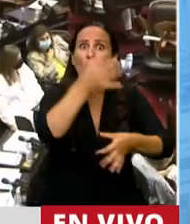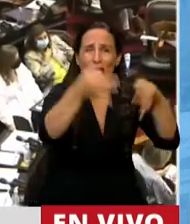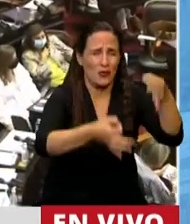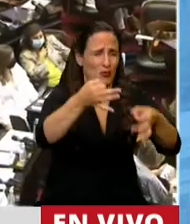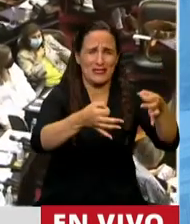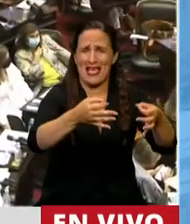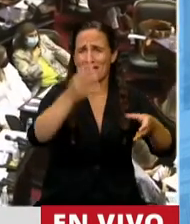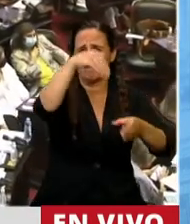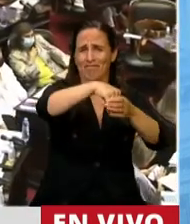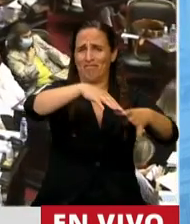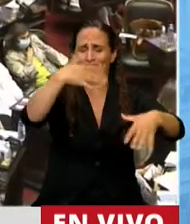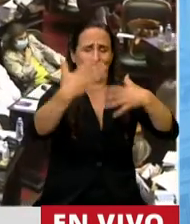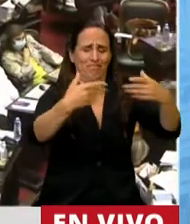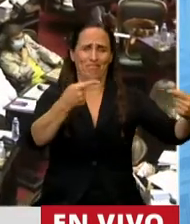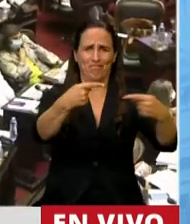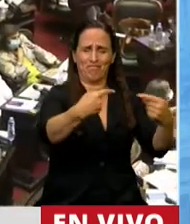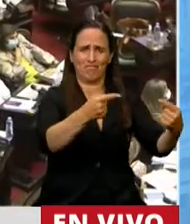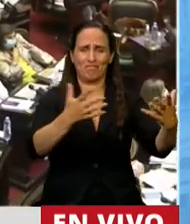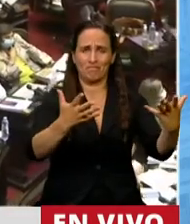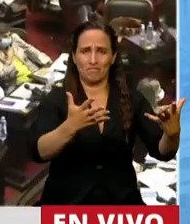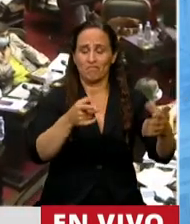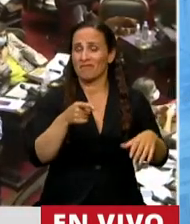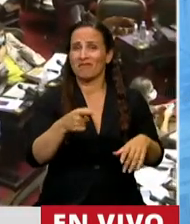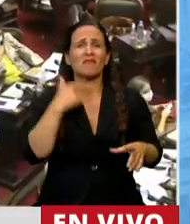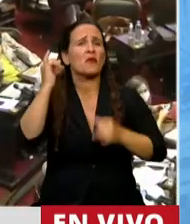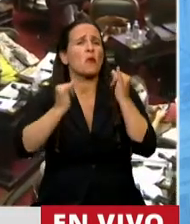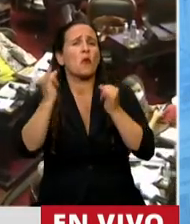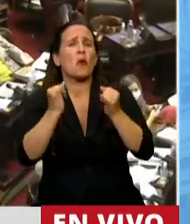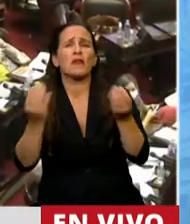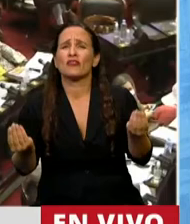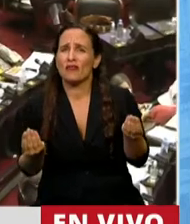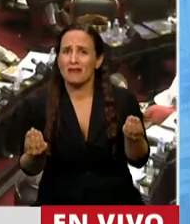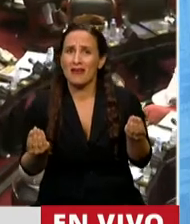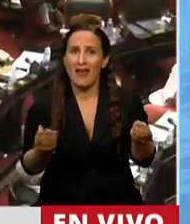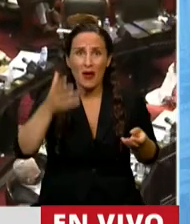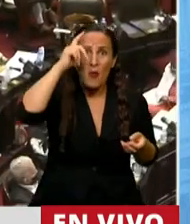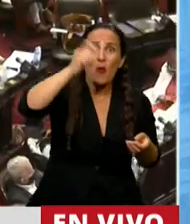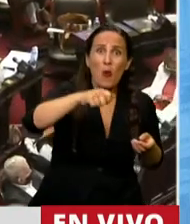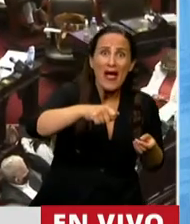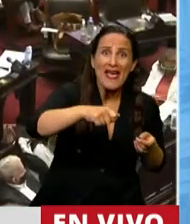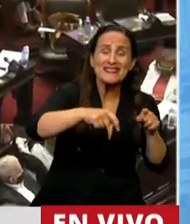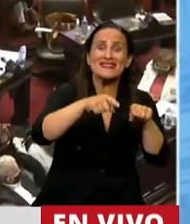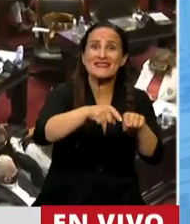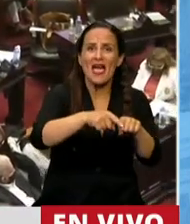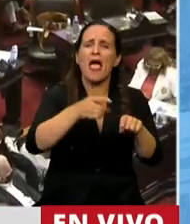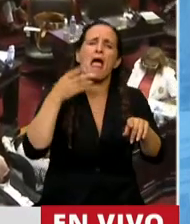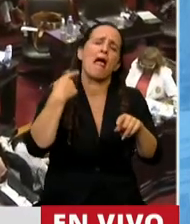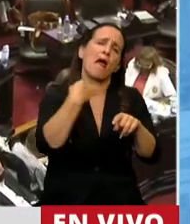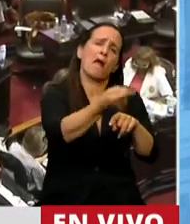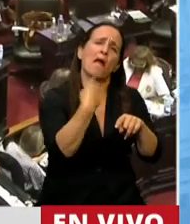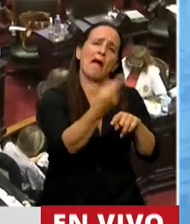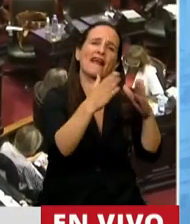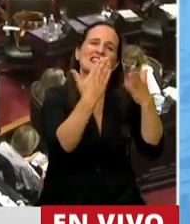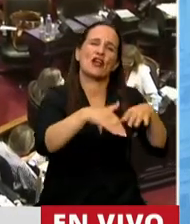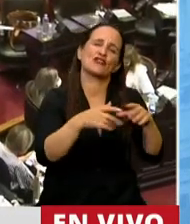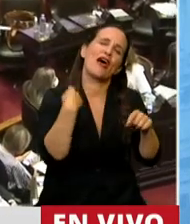partidizado. Todo esto es una triste anécdota si no fuera porque esos jueces que entraban y salían a la Casa Rosada como Pancho